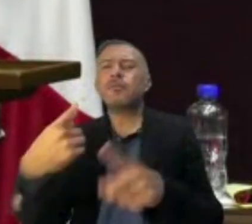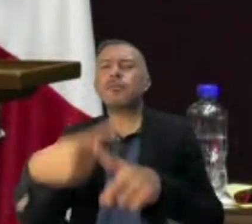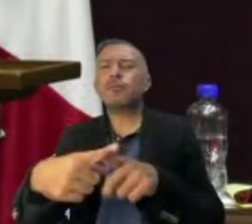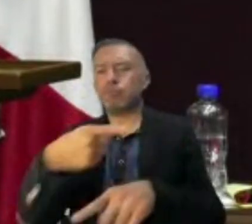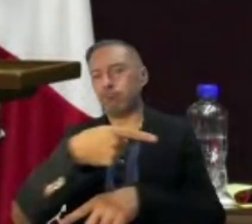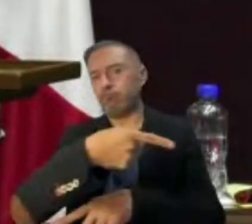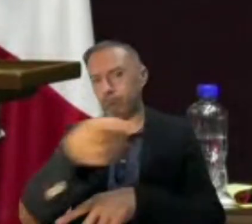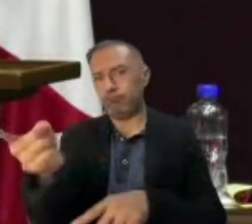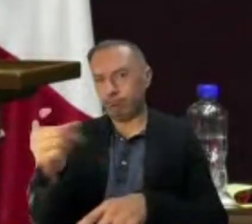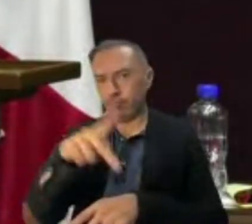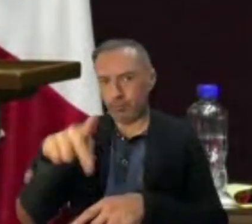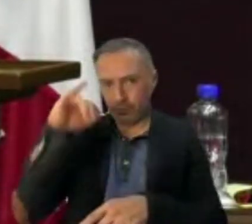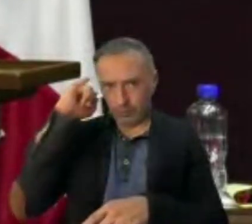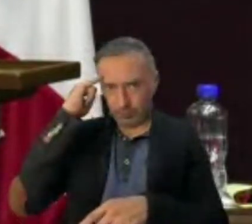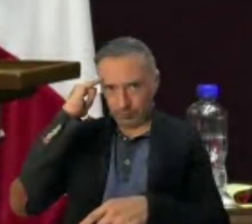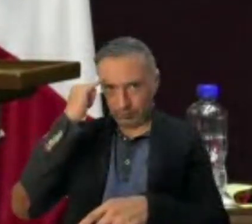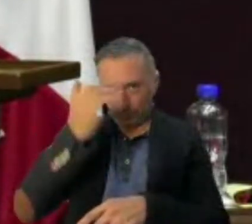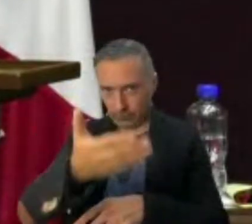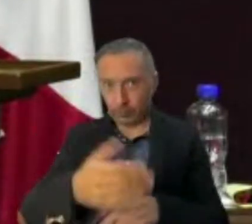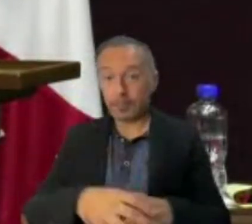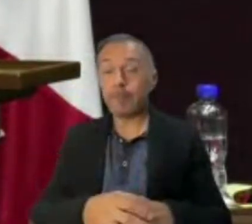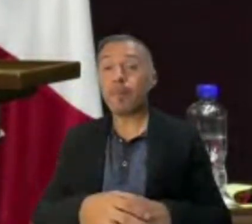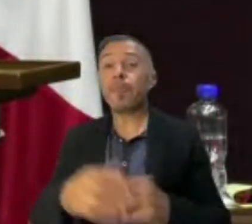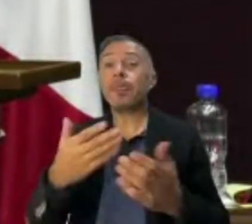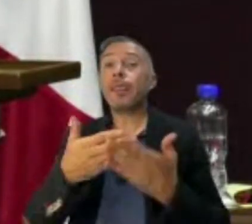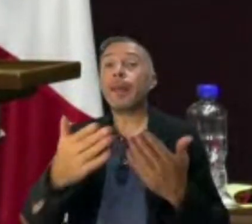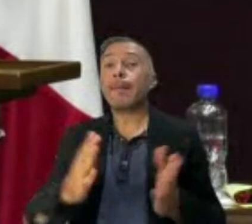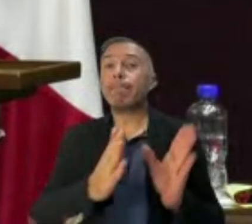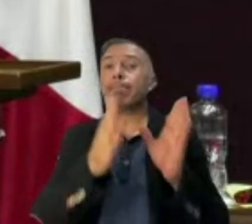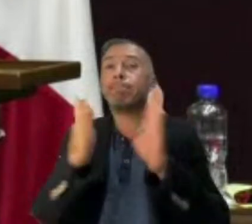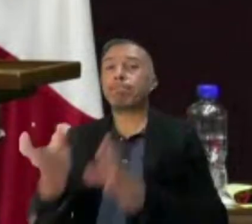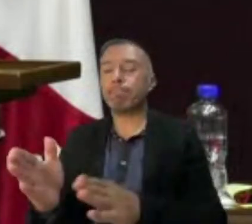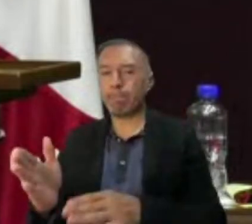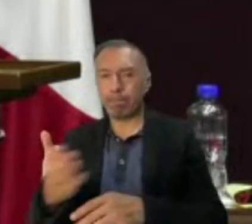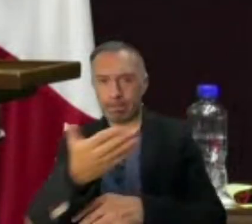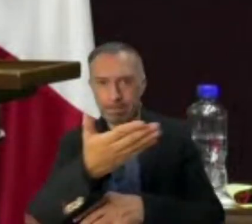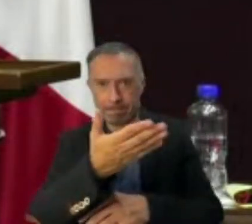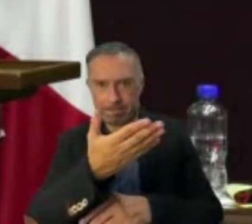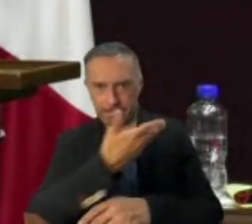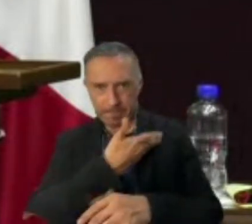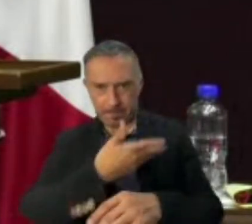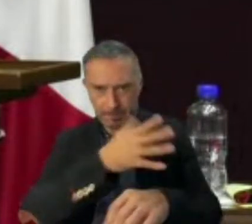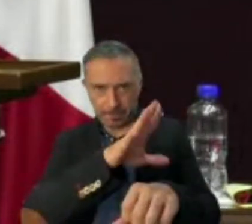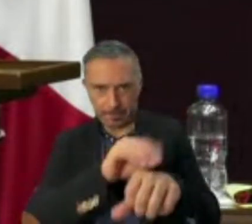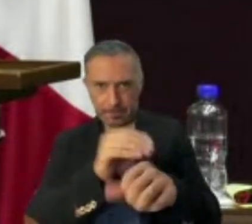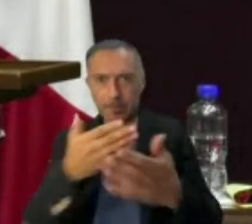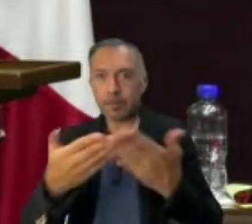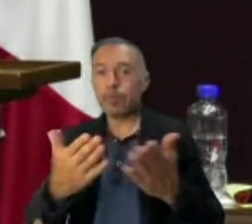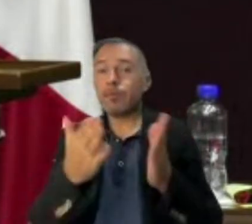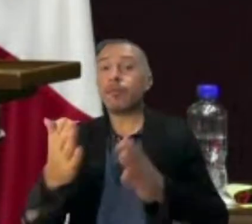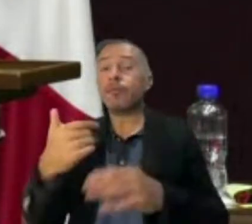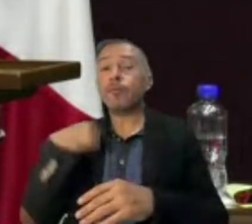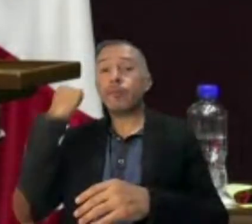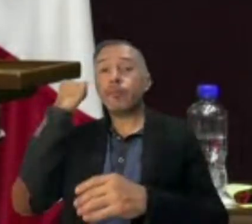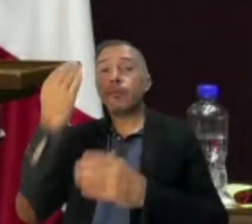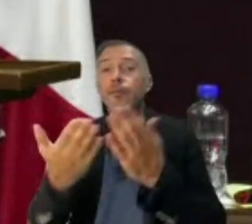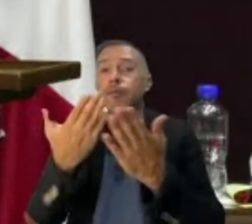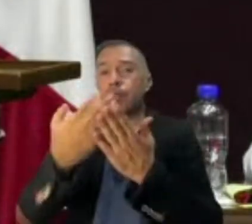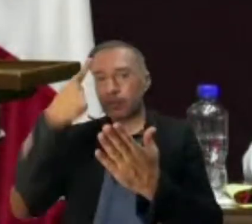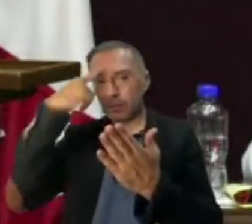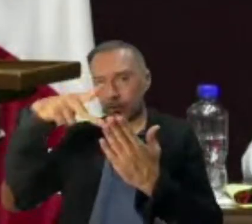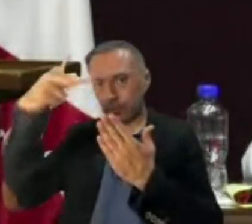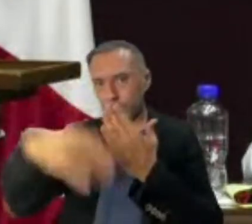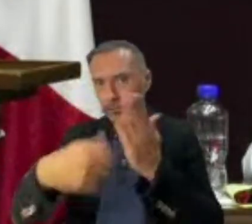Presidenta, a una iniciativa con proyecto de decreto que genera